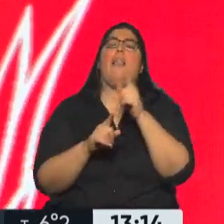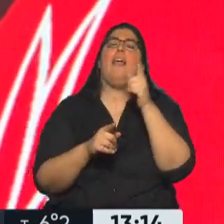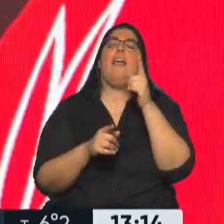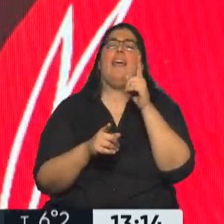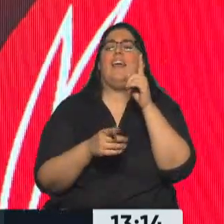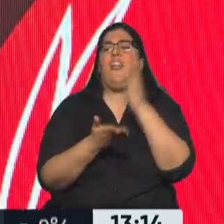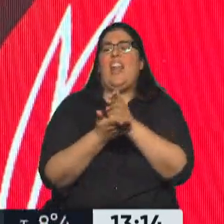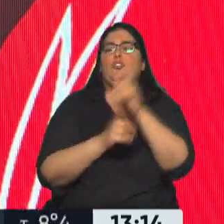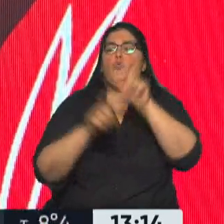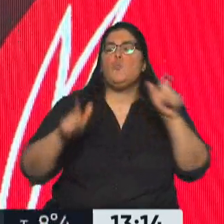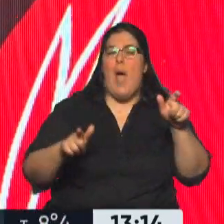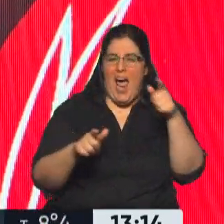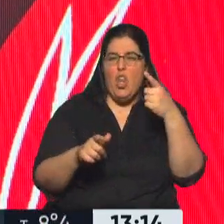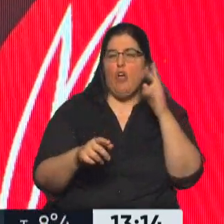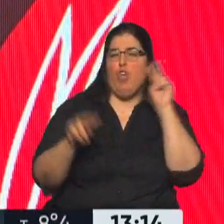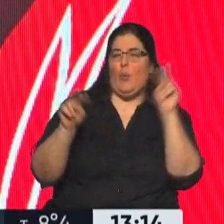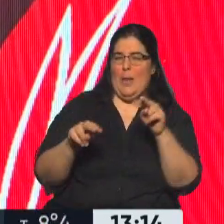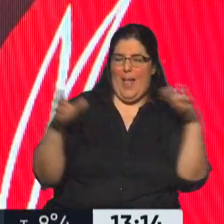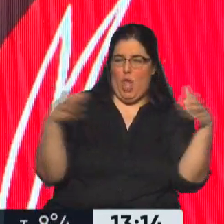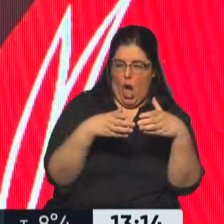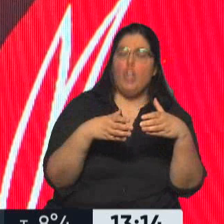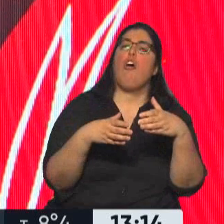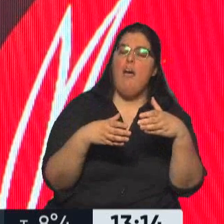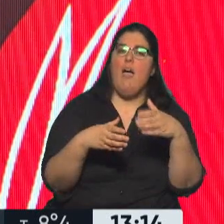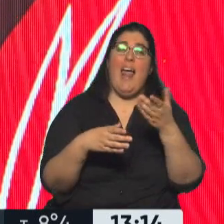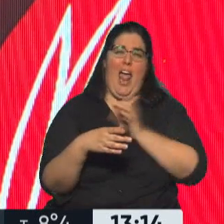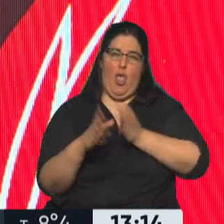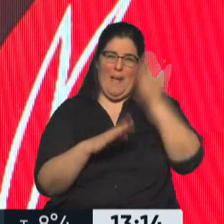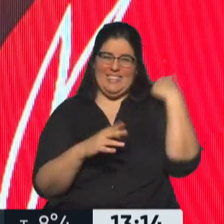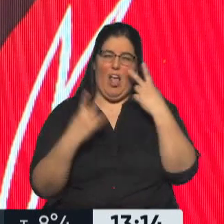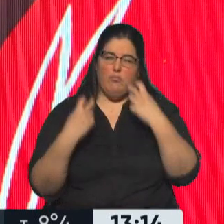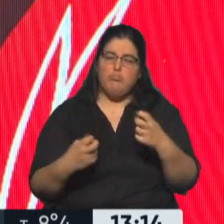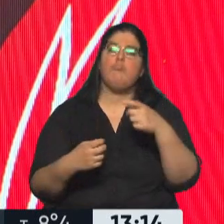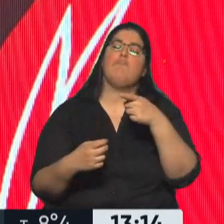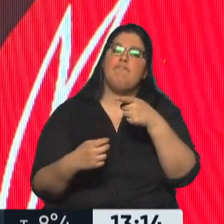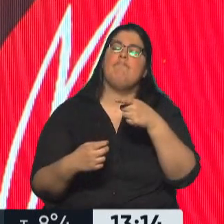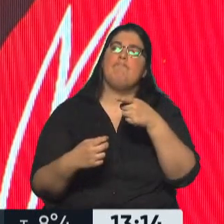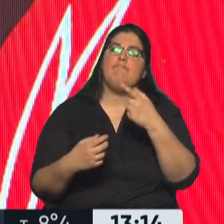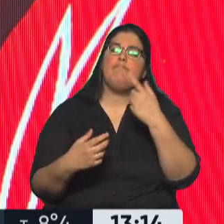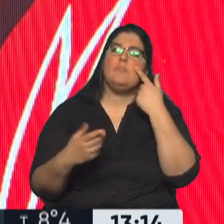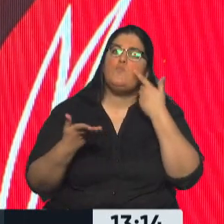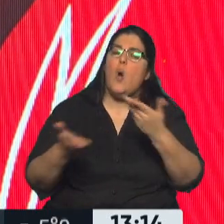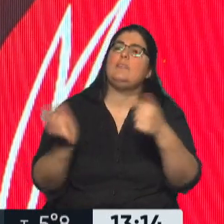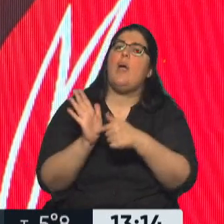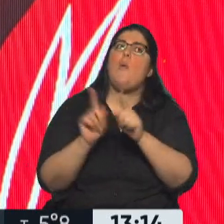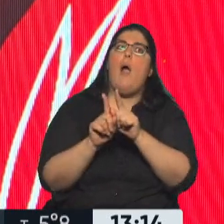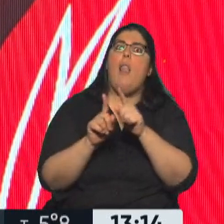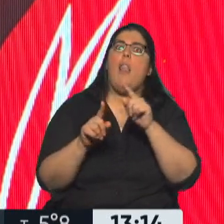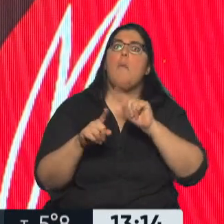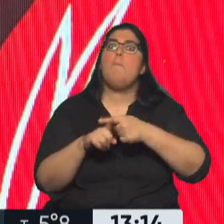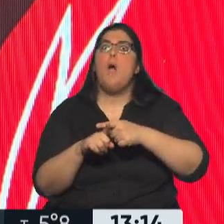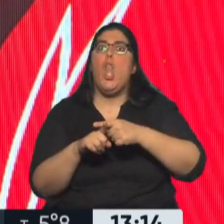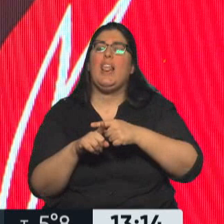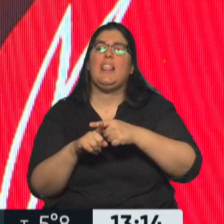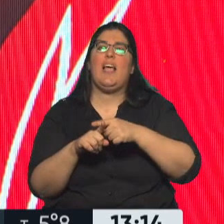el año 2020, el año pasado, que se enfocó en cómo desplegaban todas estas políticas en territorios que